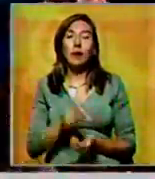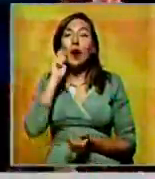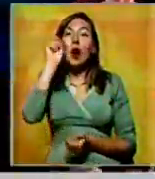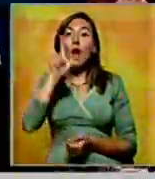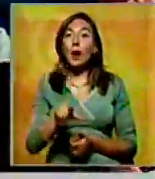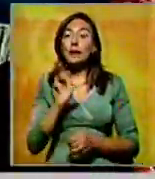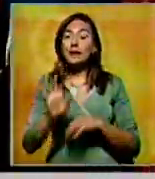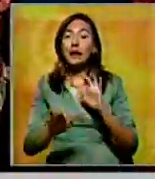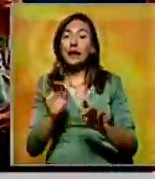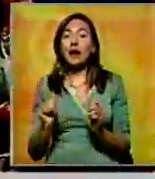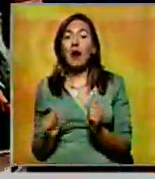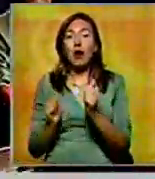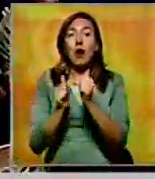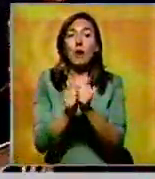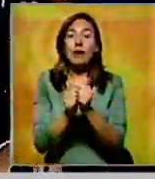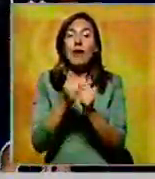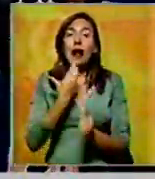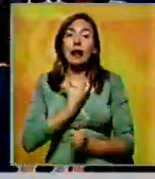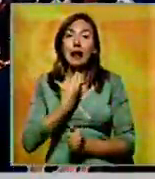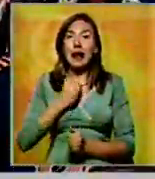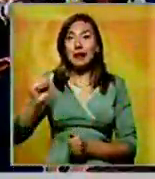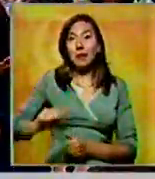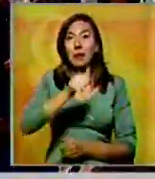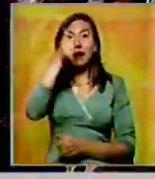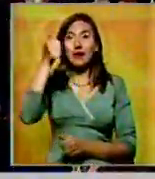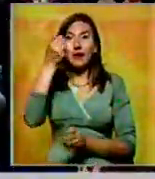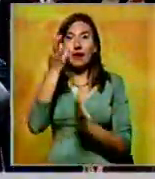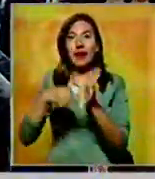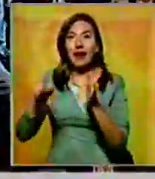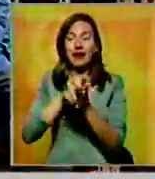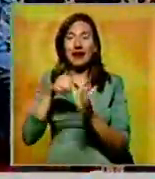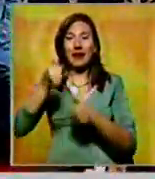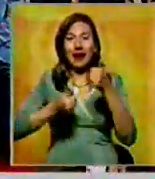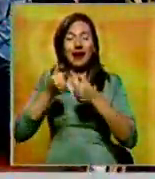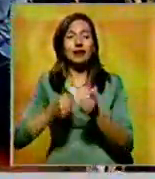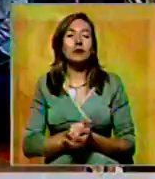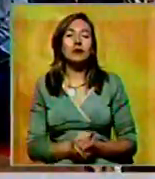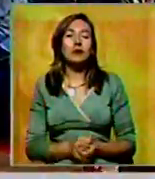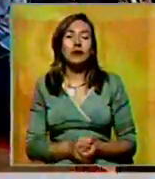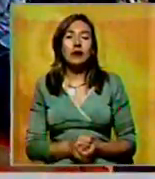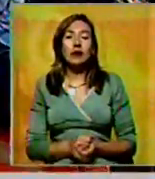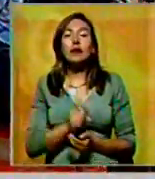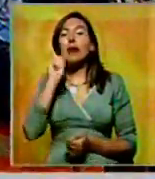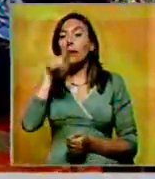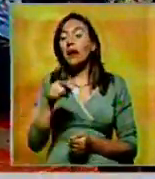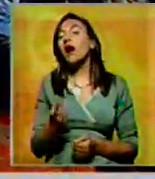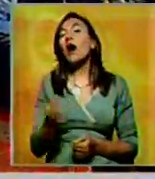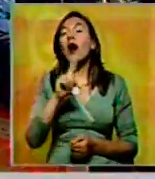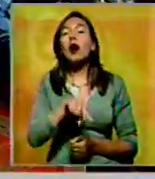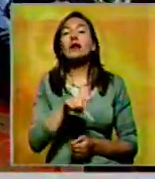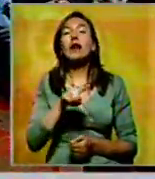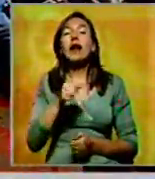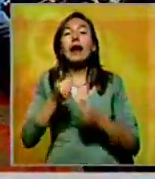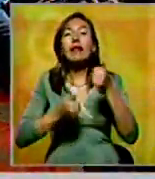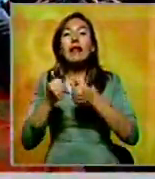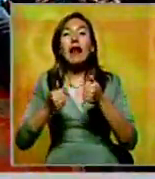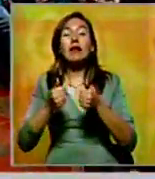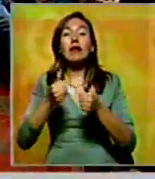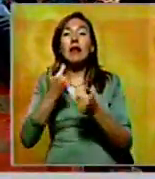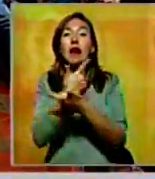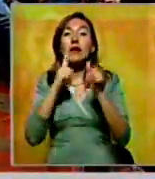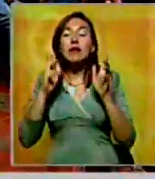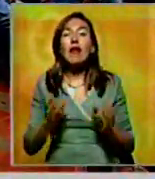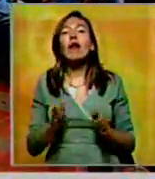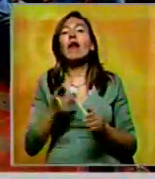Avelledo, acompañado del alcalde mayor y candidato a reelección, Antonio Ledesma, así como Ismael García, candidato a la alcaldía Libertador, y otros dirigentes de